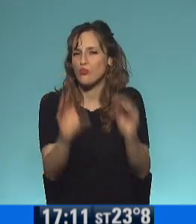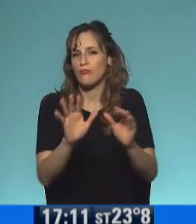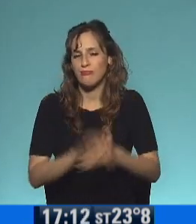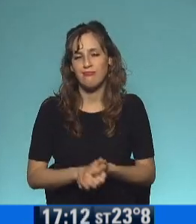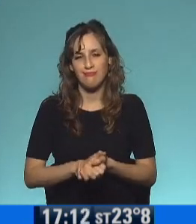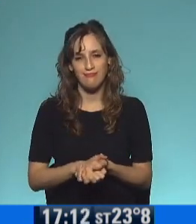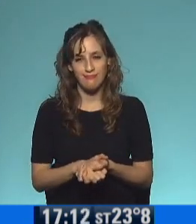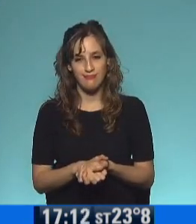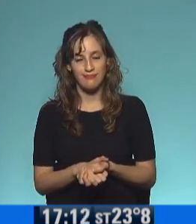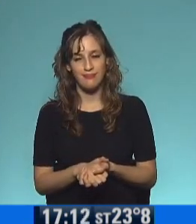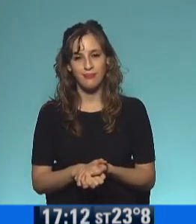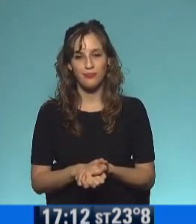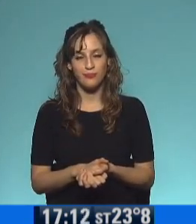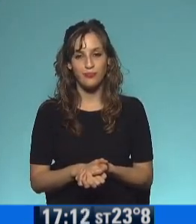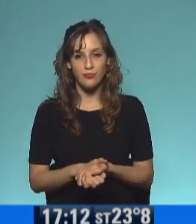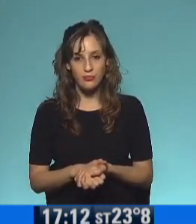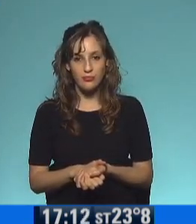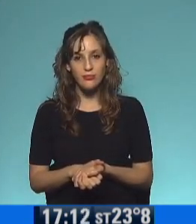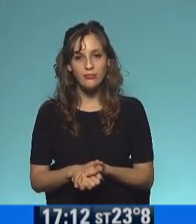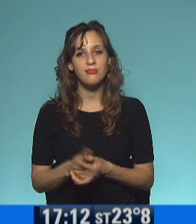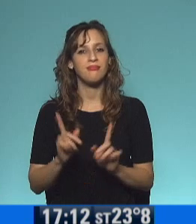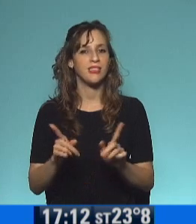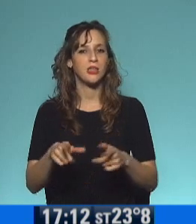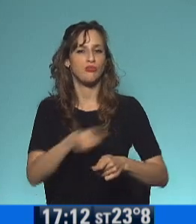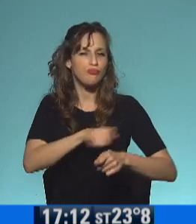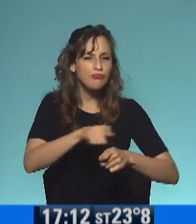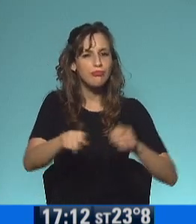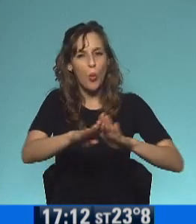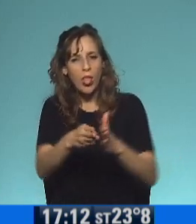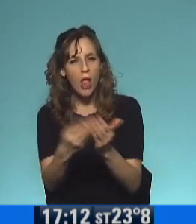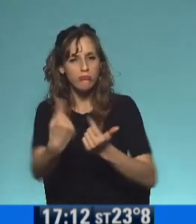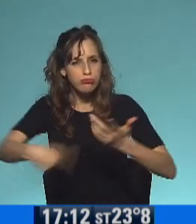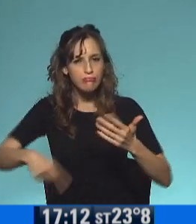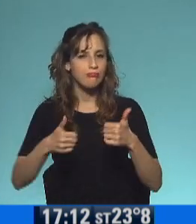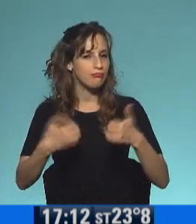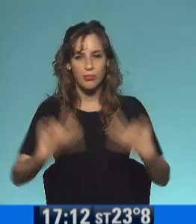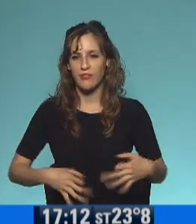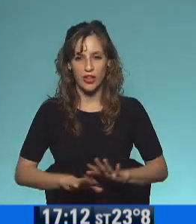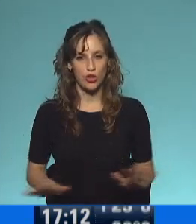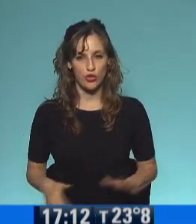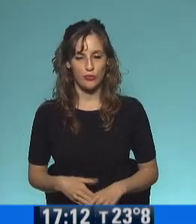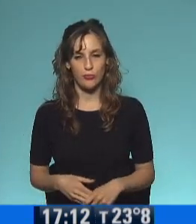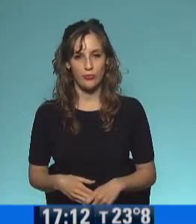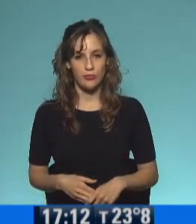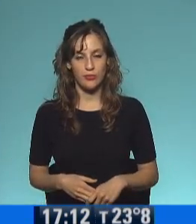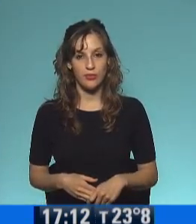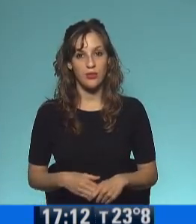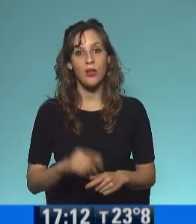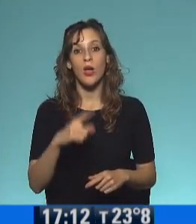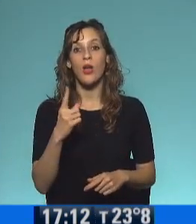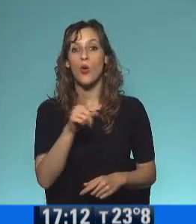Almirante Brown. Está con los útiles, con la escarapela, todo hizo Nayara. Una genia. Y ahí tenemos